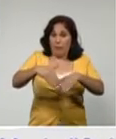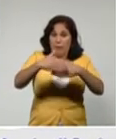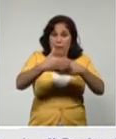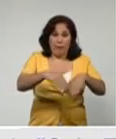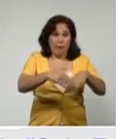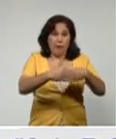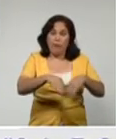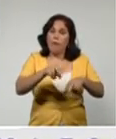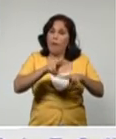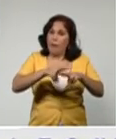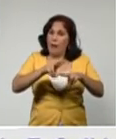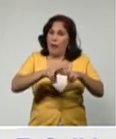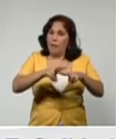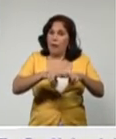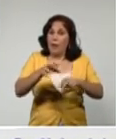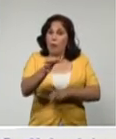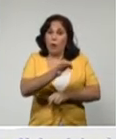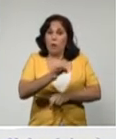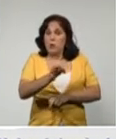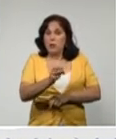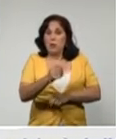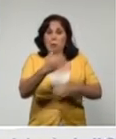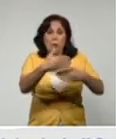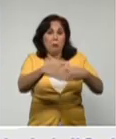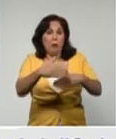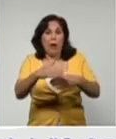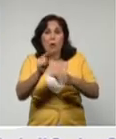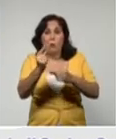por división de municipios.